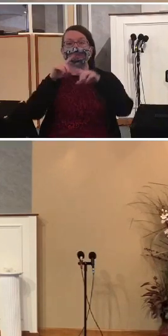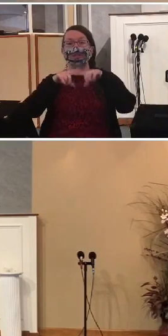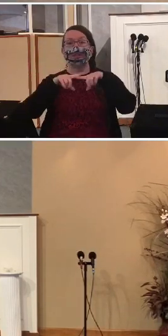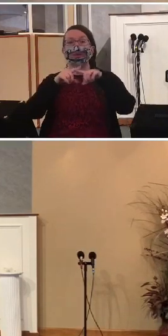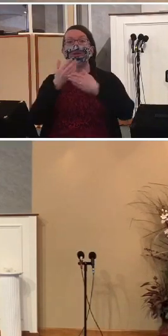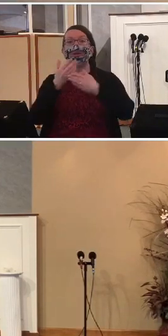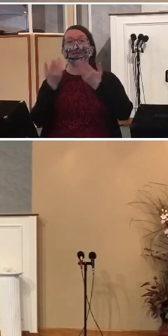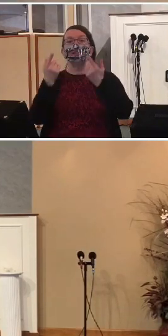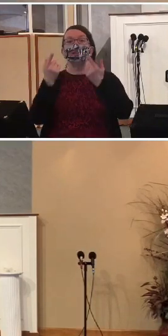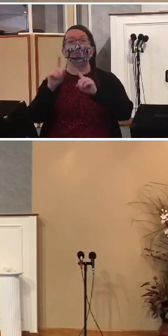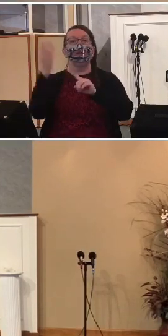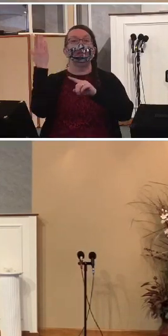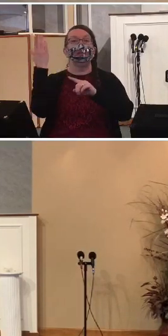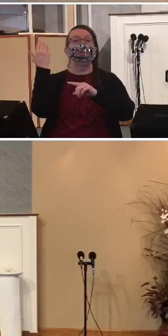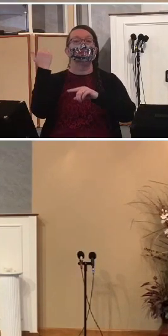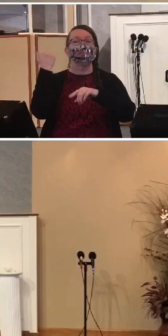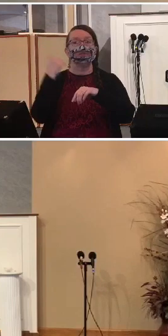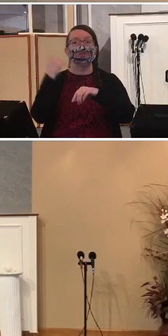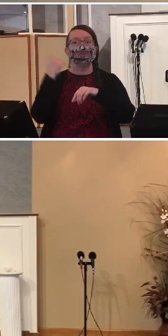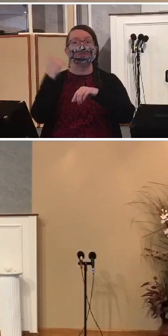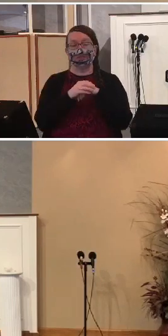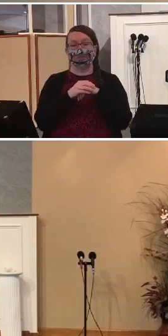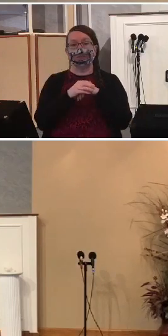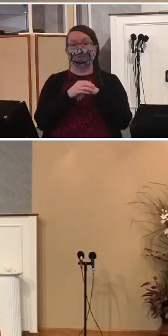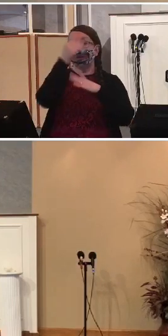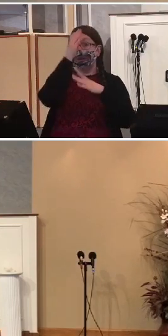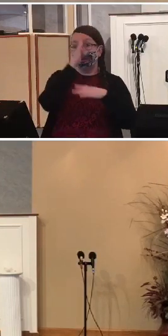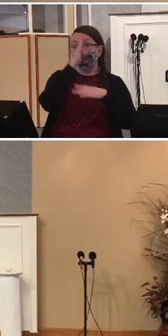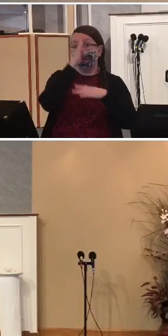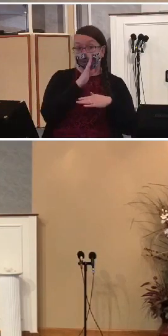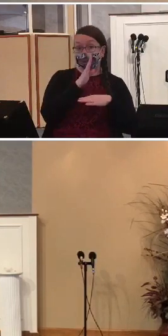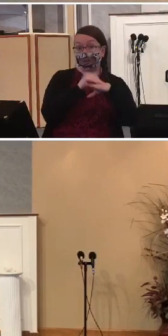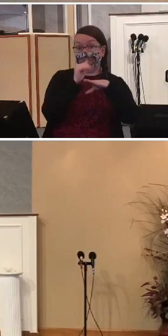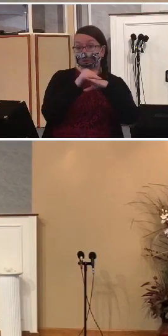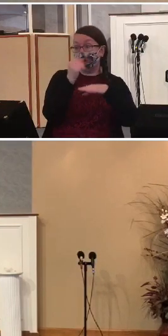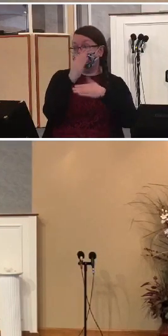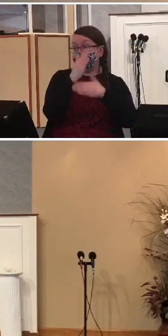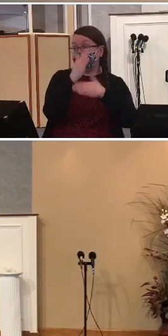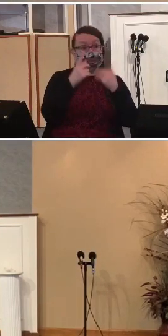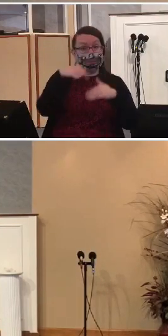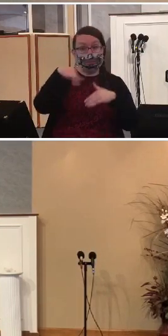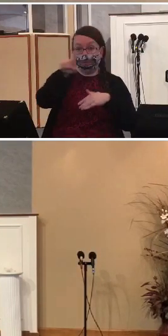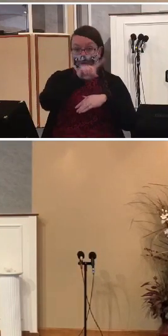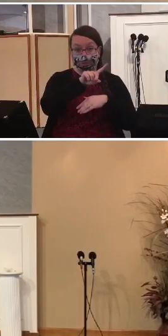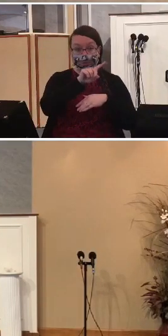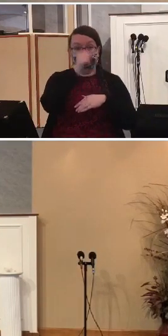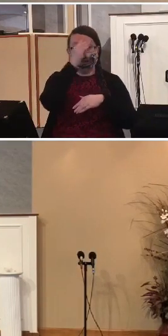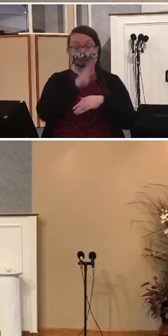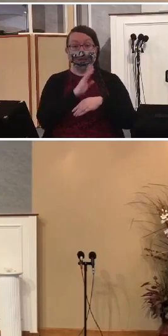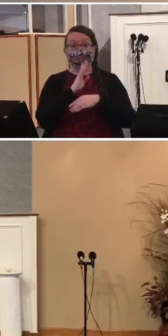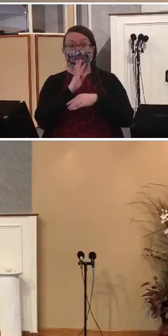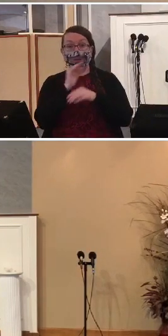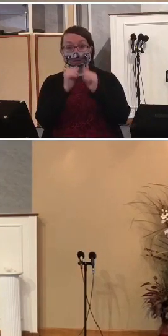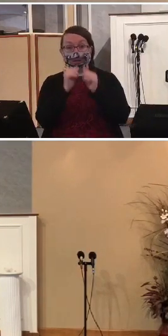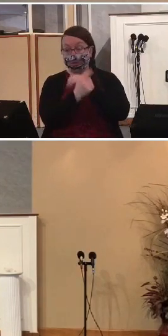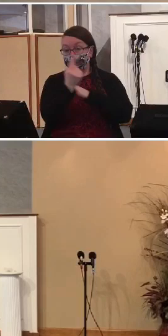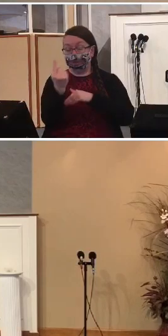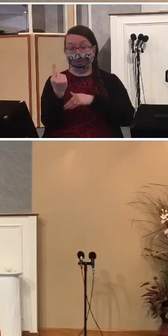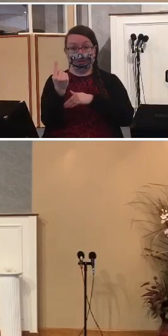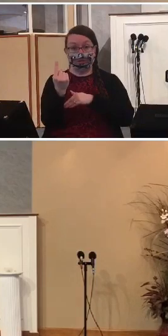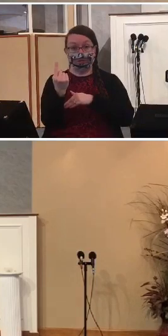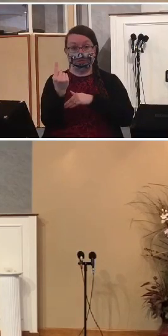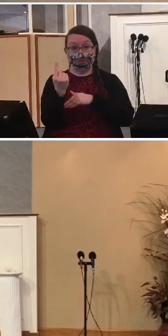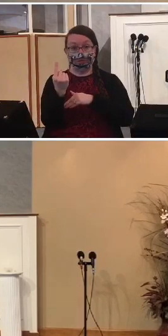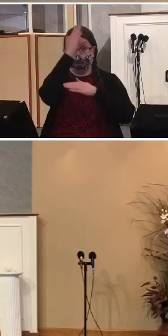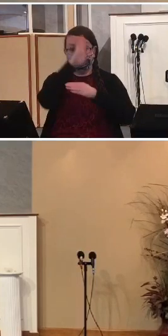el pasado. Y Dios está llamando a algunos de ustedes y le está hablando a cada uno de ustedes y nos